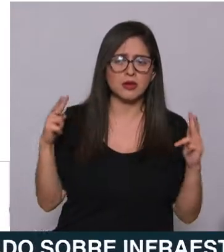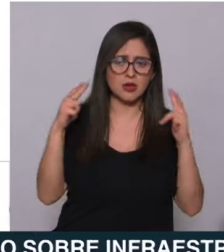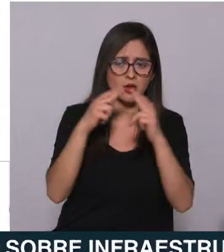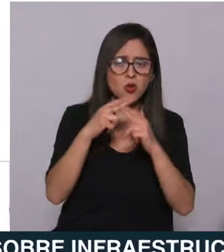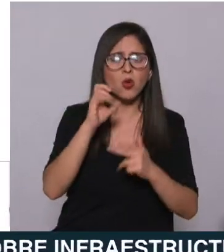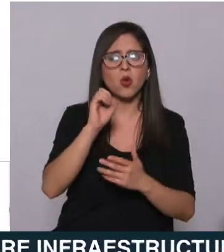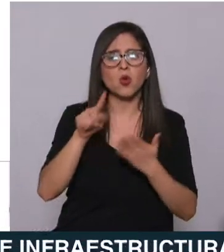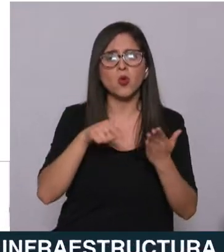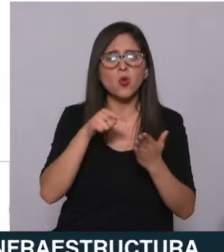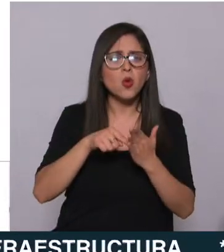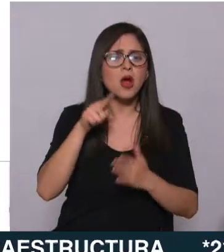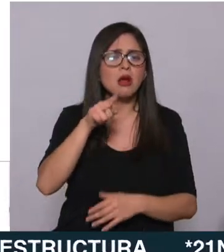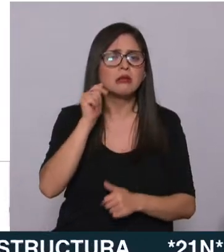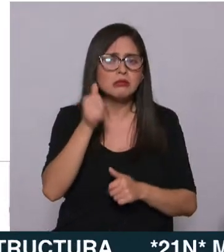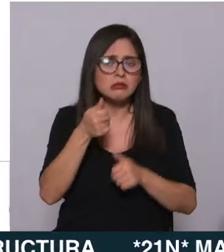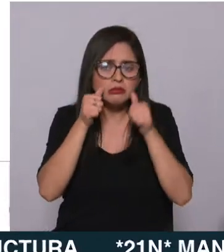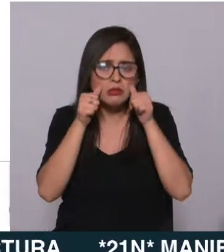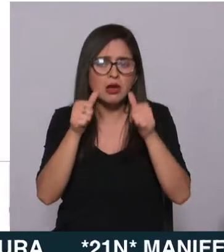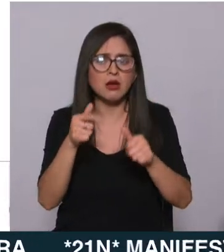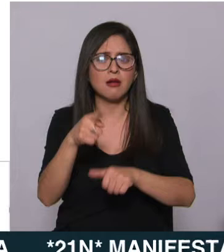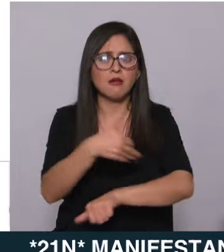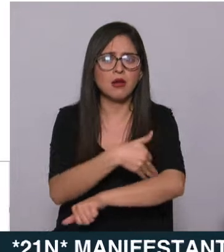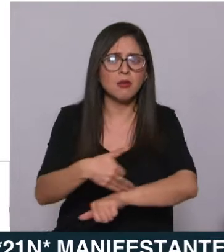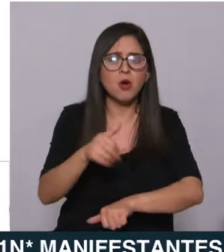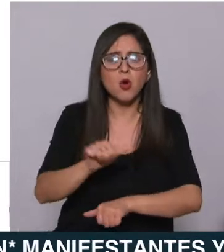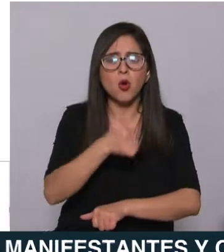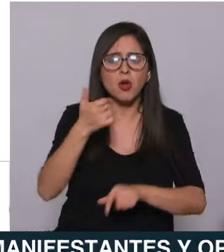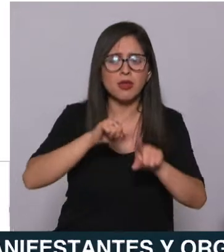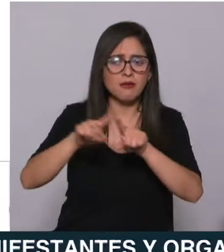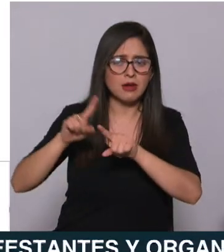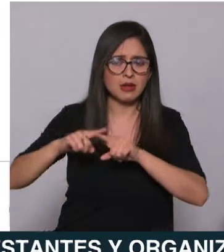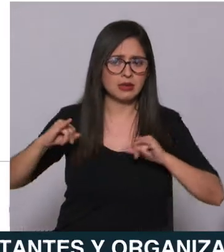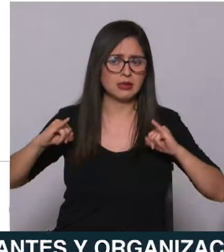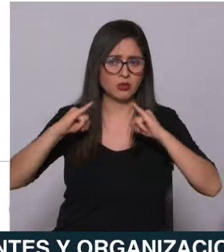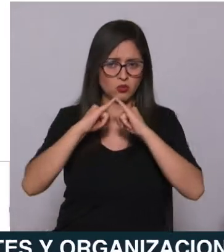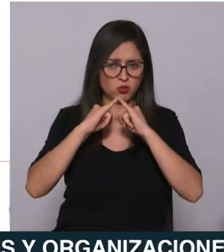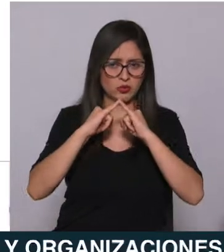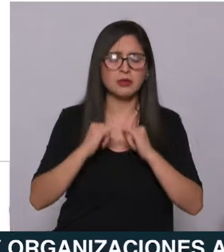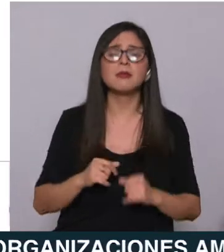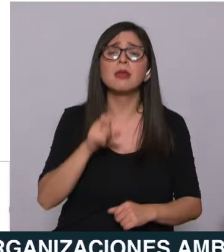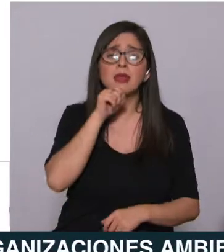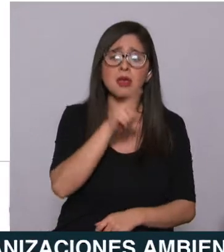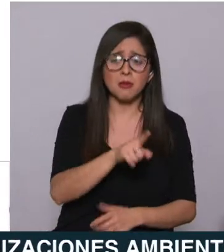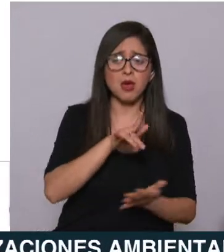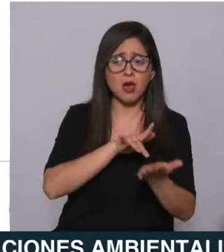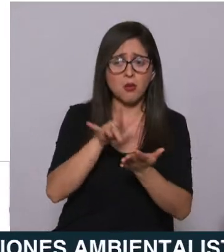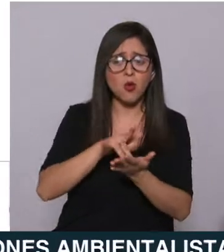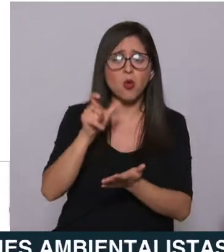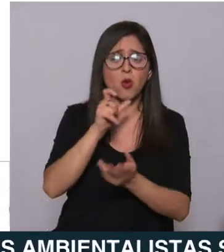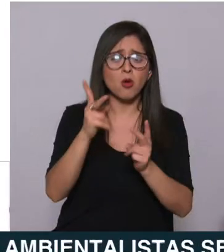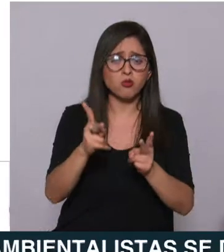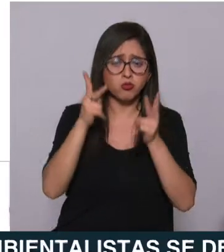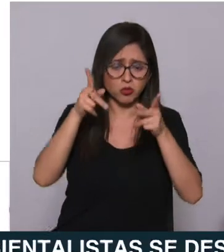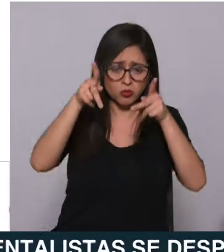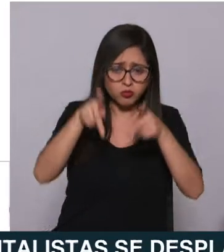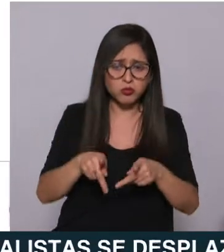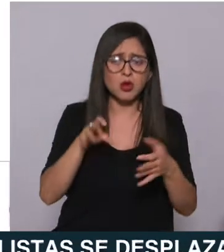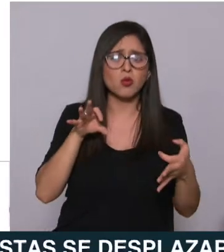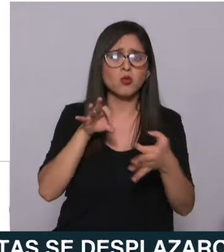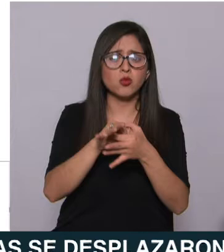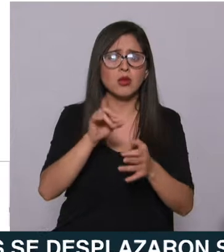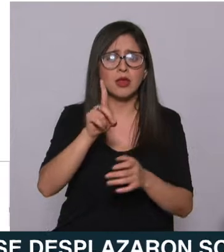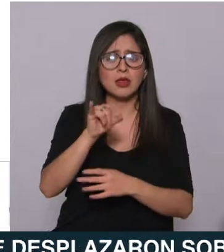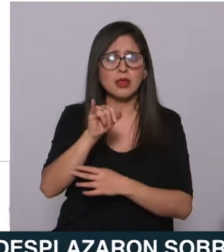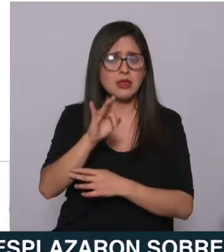centros de escucha y atención a familiares, pero también con otras instituciones. También el apoyo funerario en coordinación con el DIF